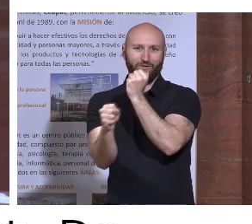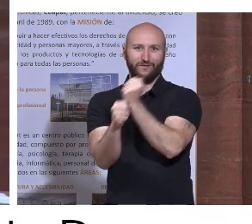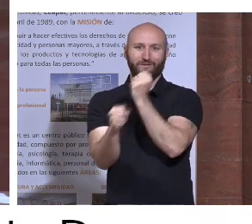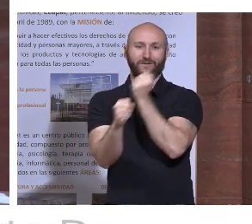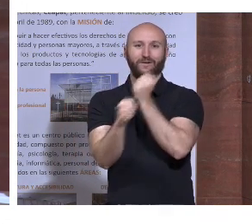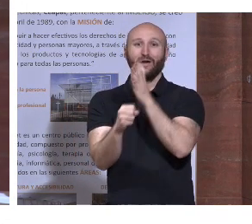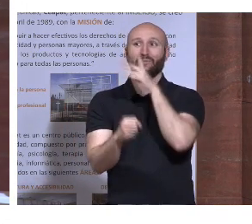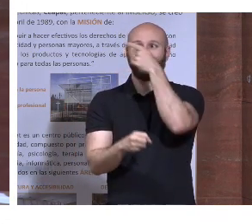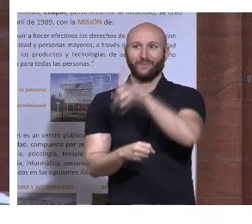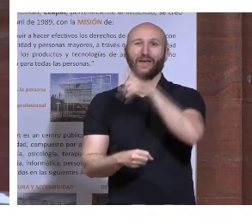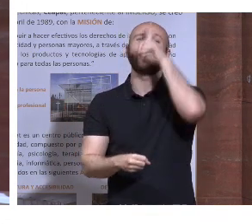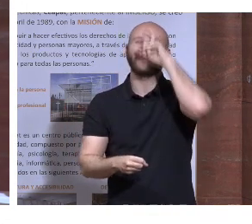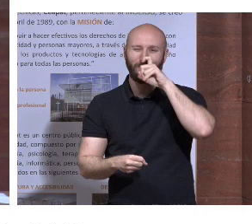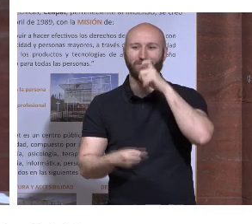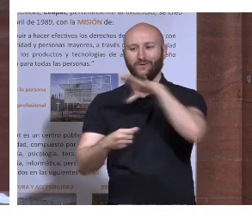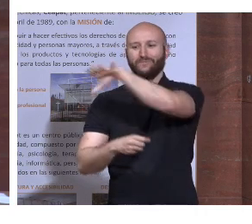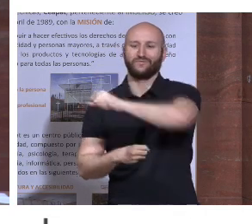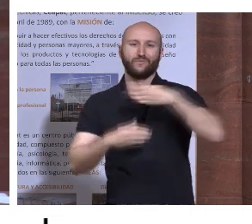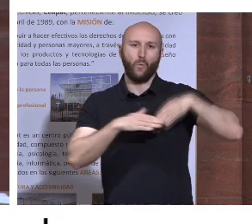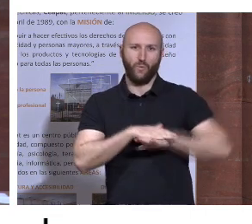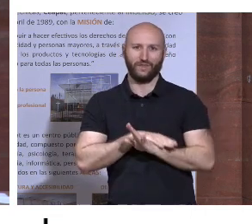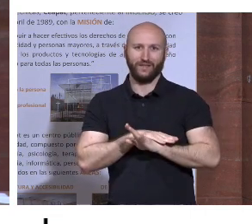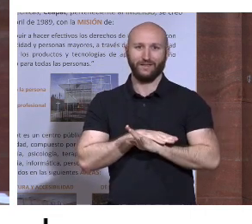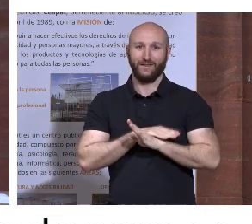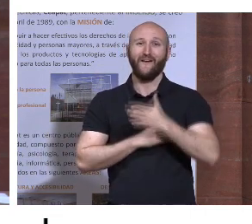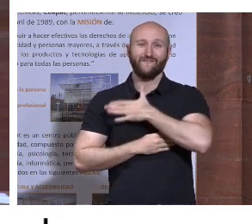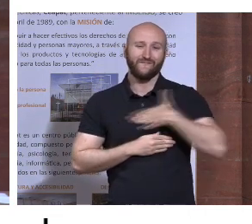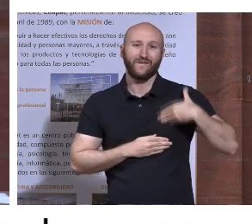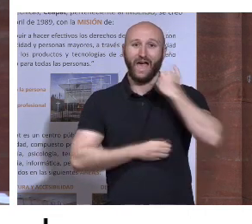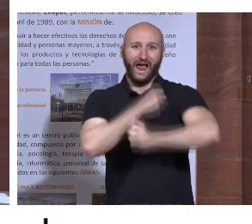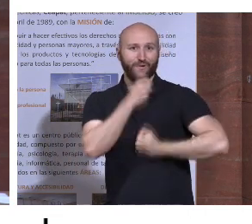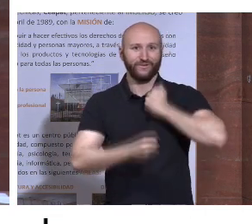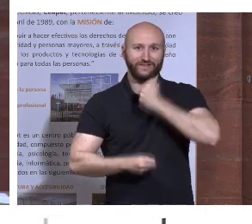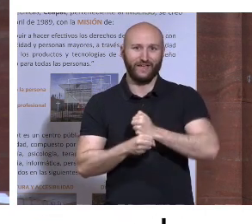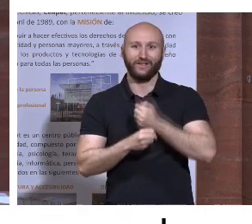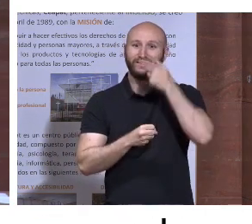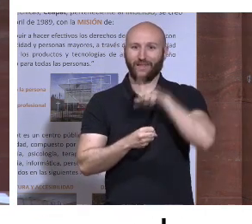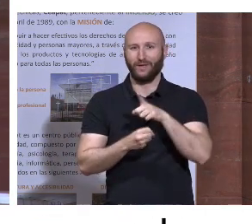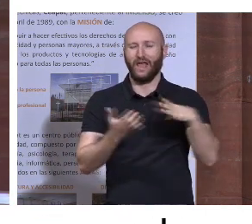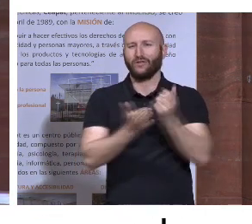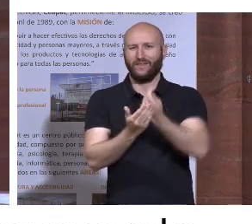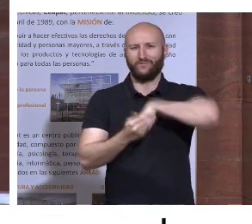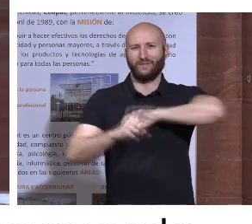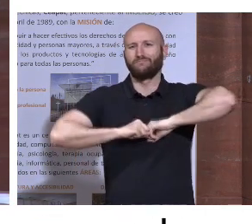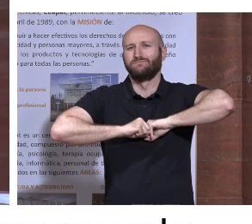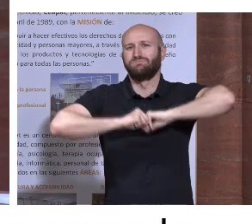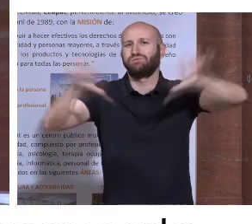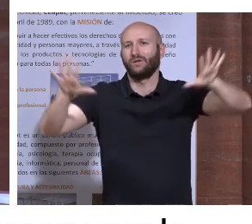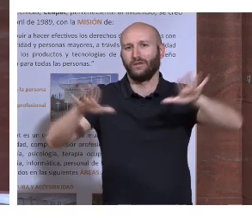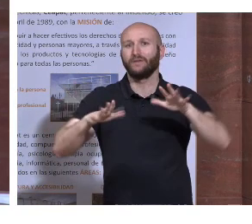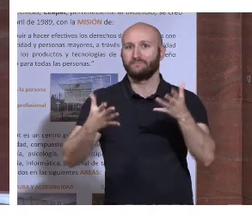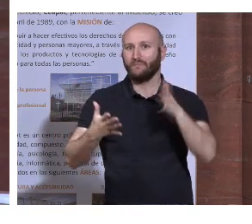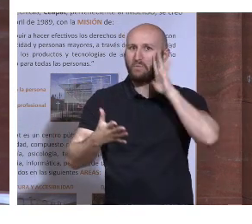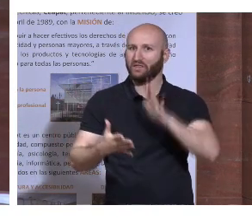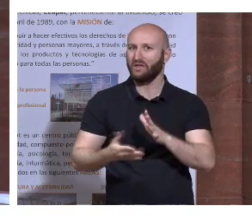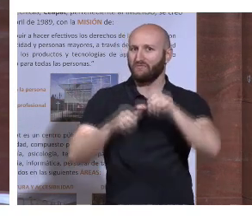ese recuerdo para todos, ¿no? Y realmente queríamos que este aniversario pues llegase a toda España y nos pareció pues también una forma